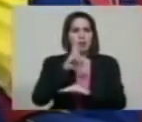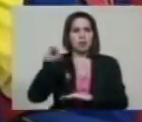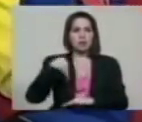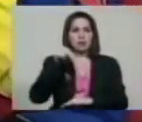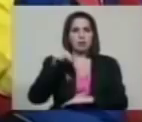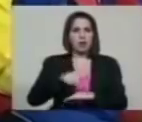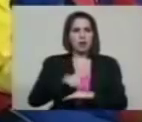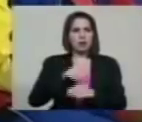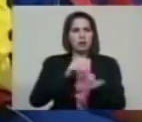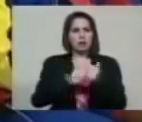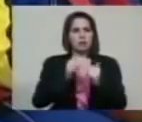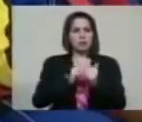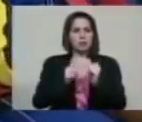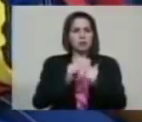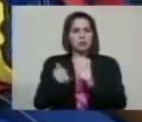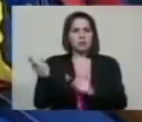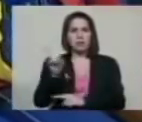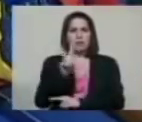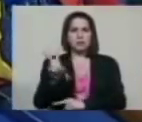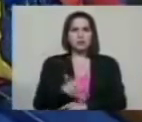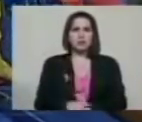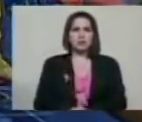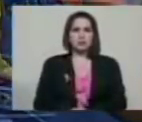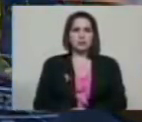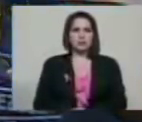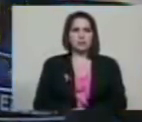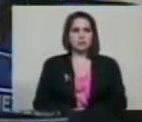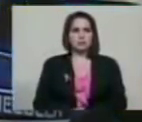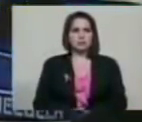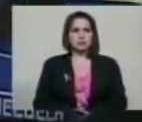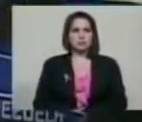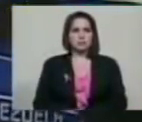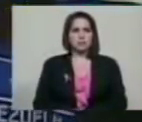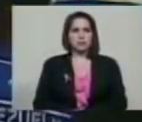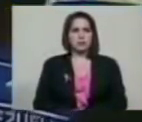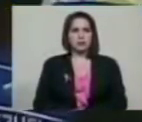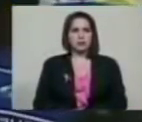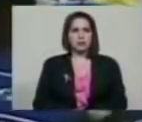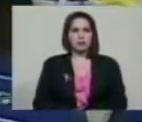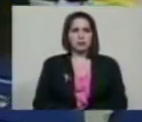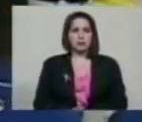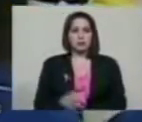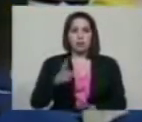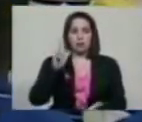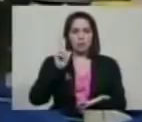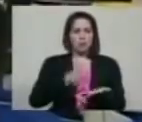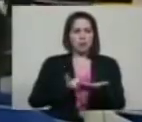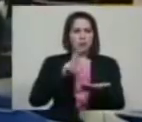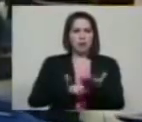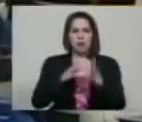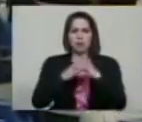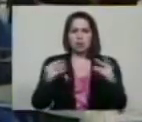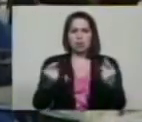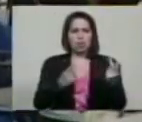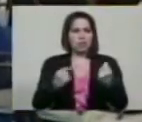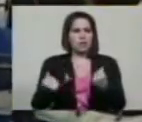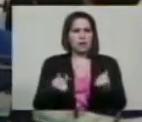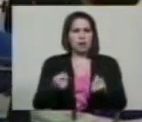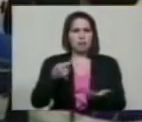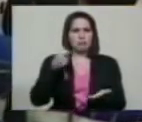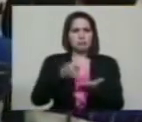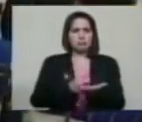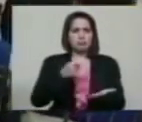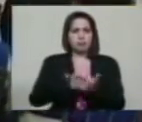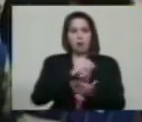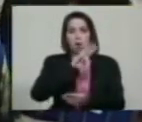de los deportistas venezolanos, y yo voy a aprobar estos 64 millones de bolívares y estos 2.400.000